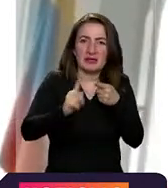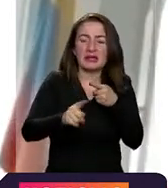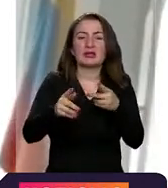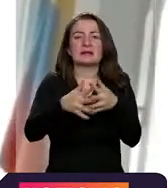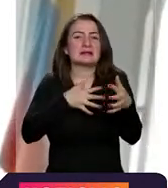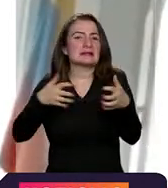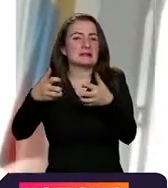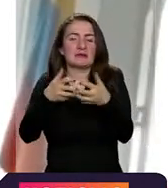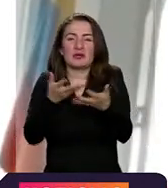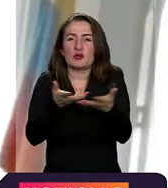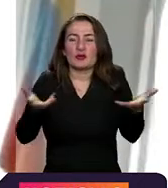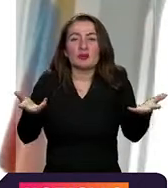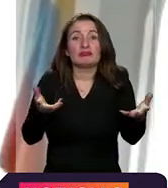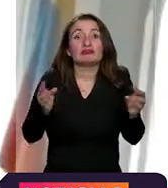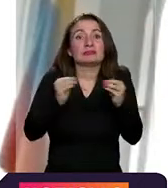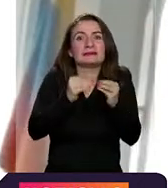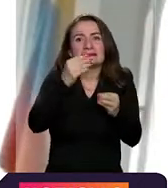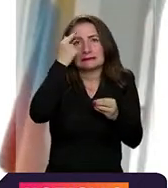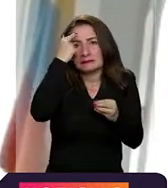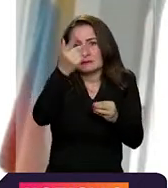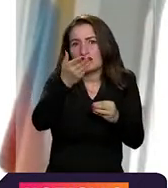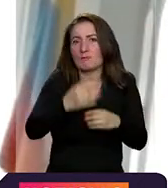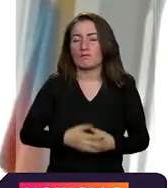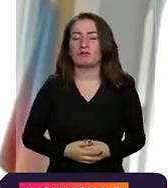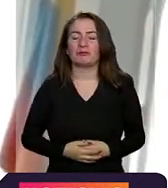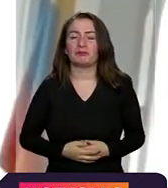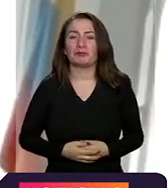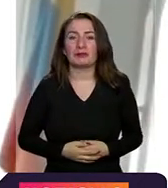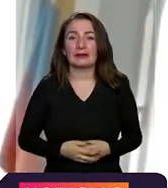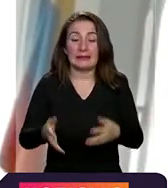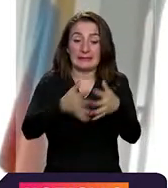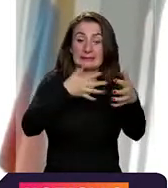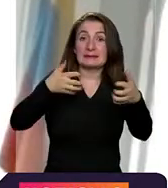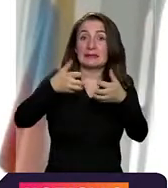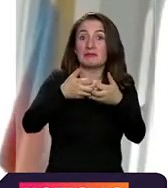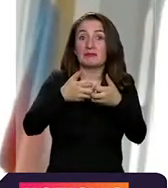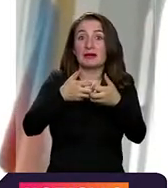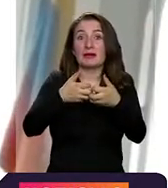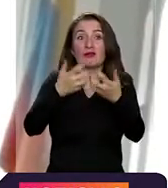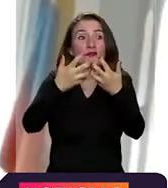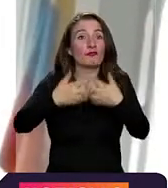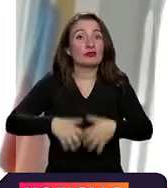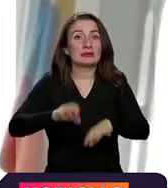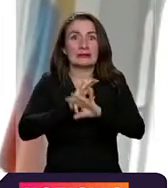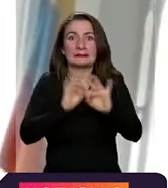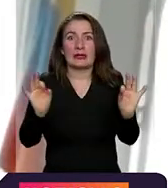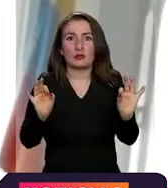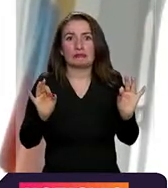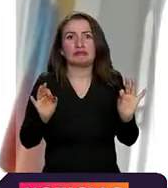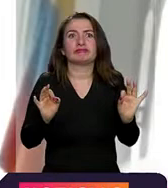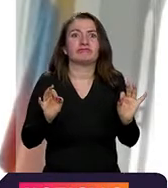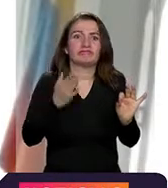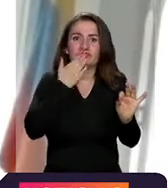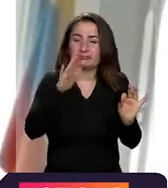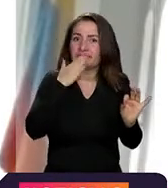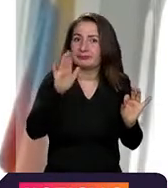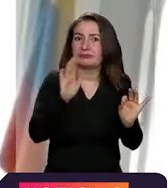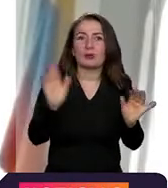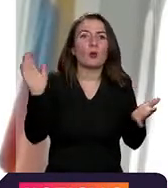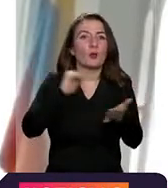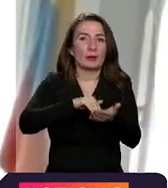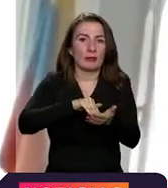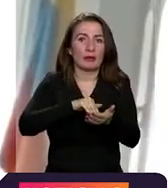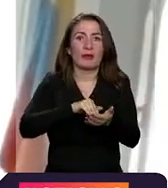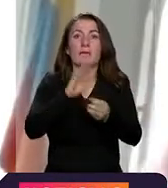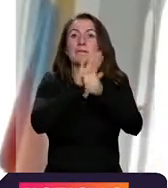de transporte. Imagínense qué pasaría si el sistema de transporte deja de funcionar. Eso ya pasó, está pasando